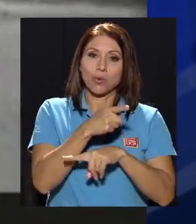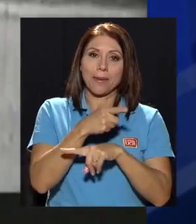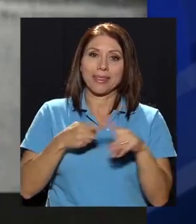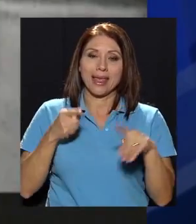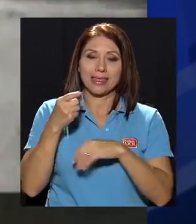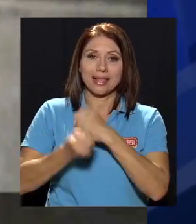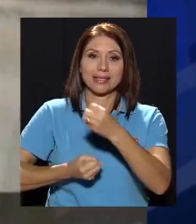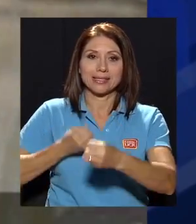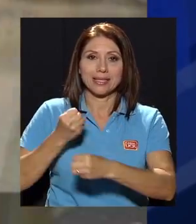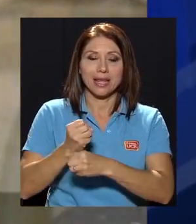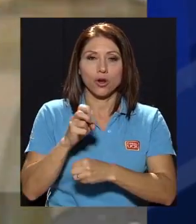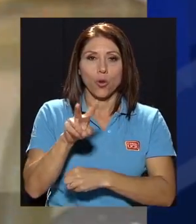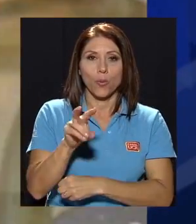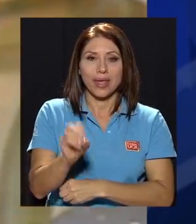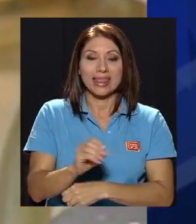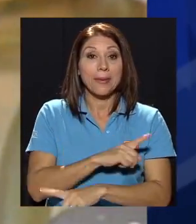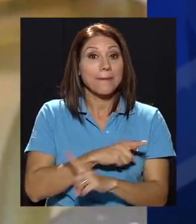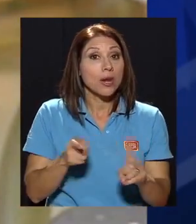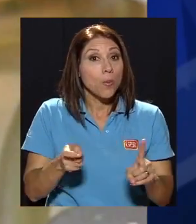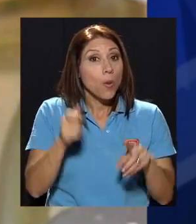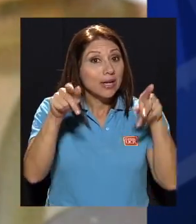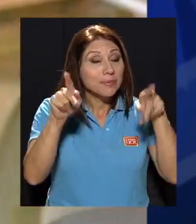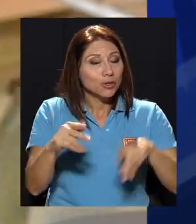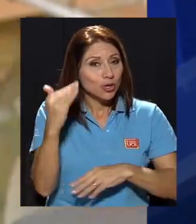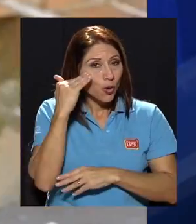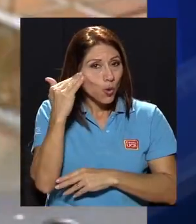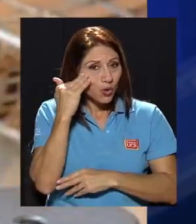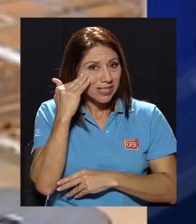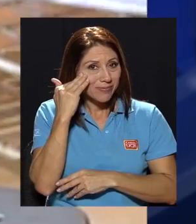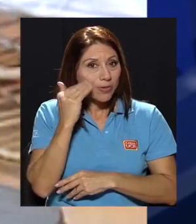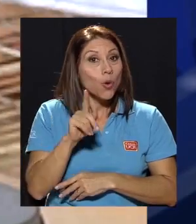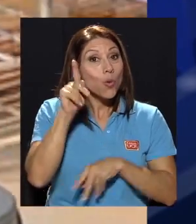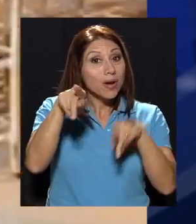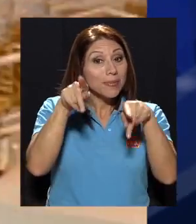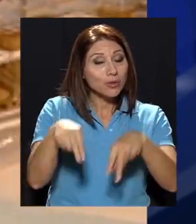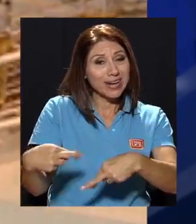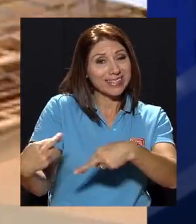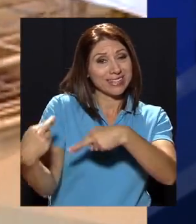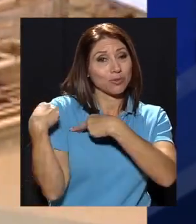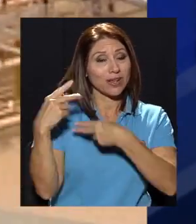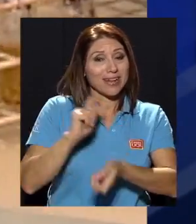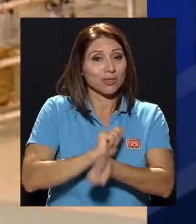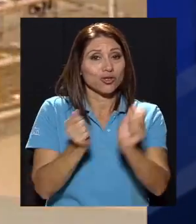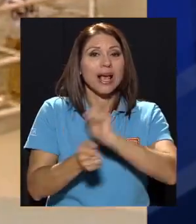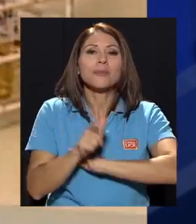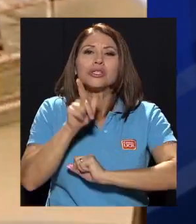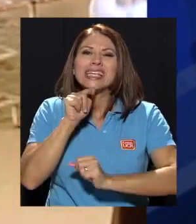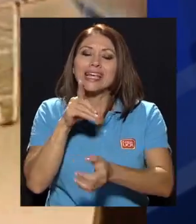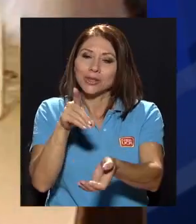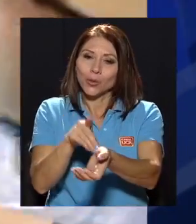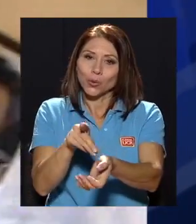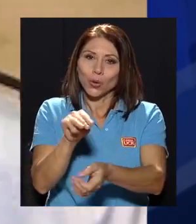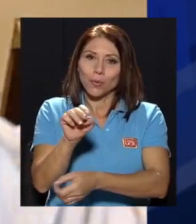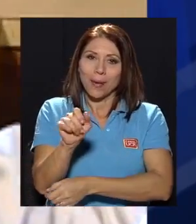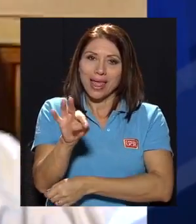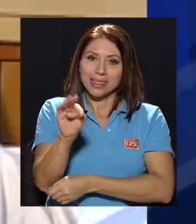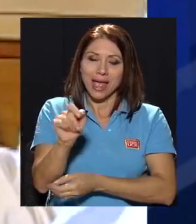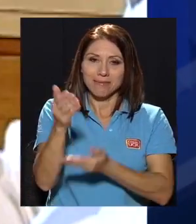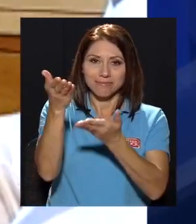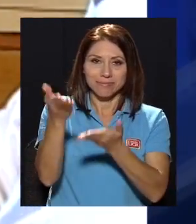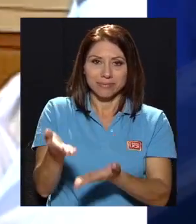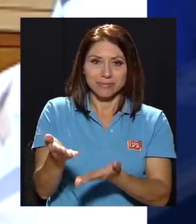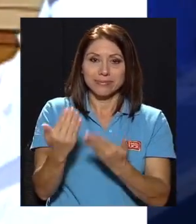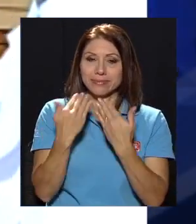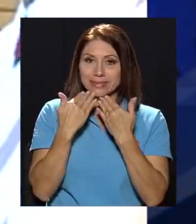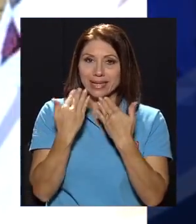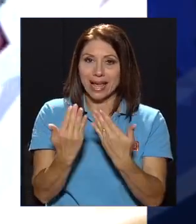siglo XX. Pero pocos conocen que uno de los responsables de esos cambios fue el doctor Mata.